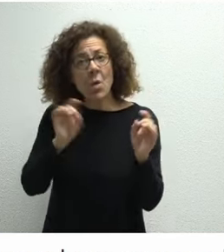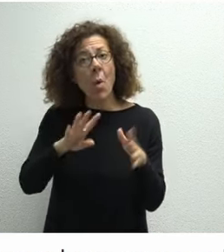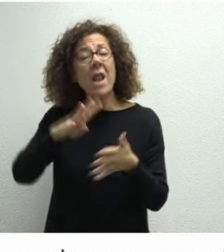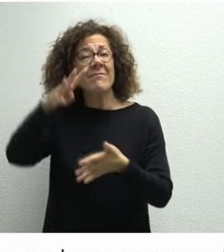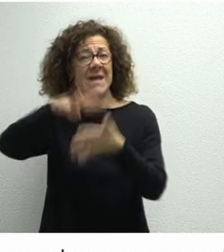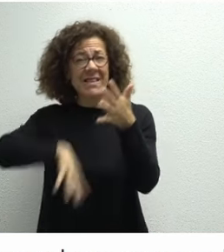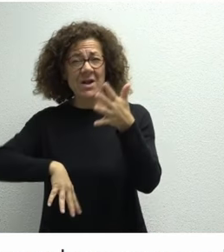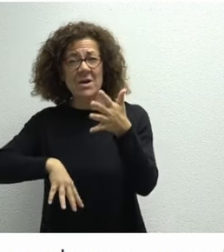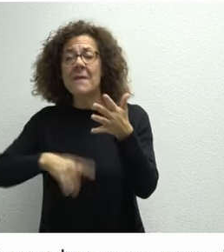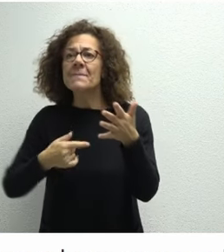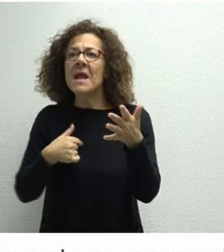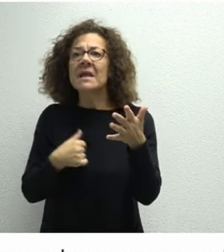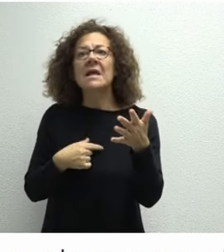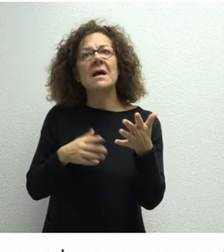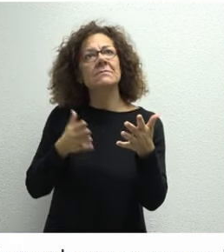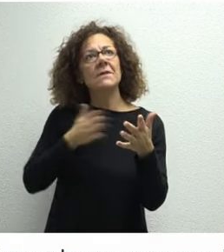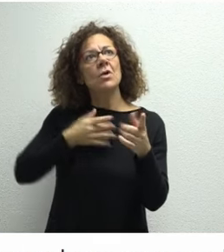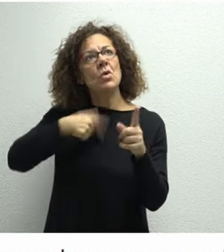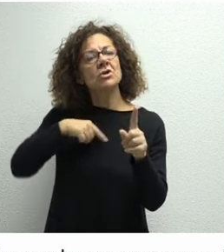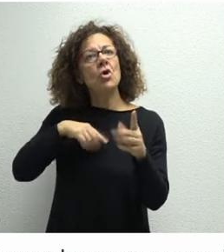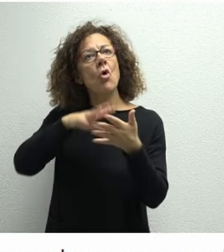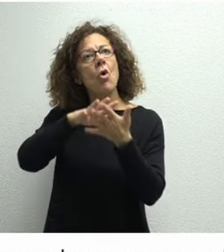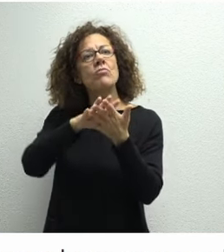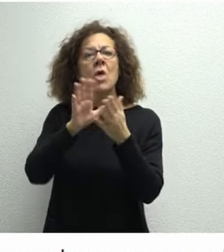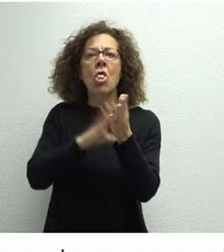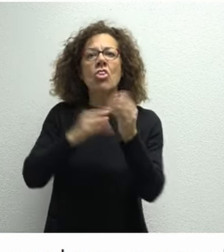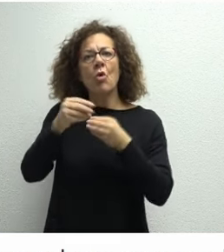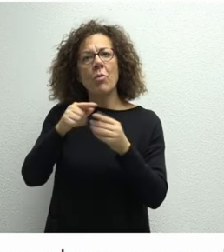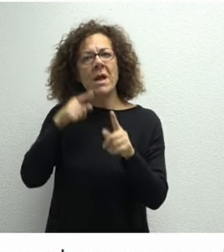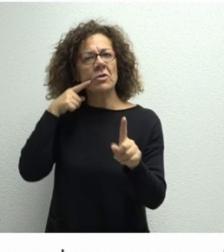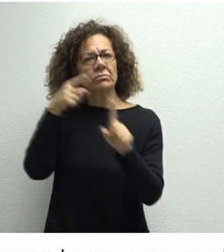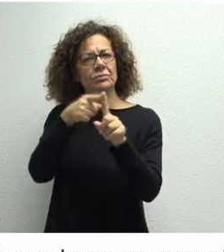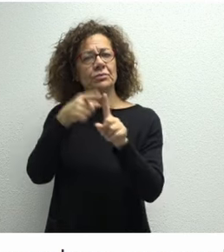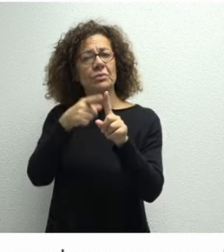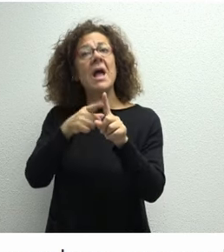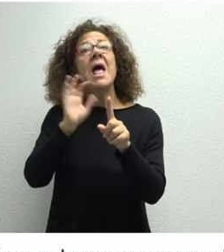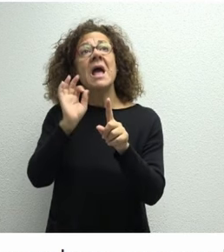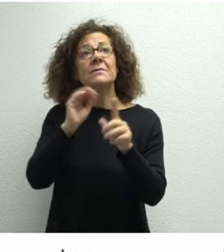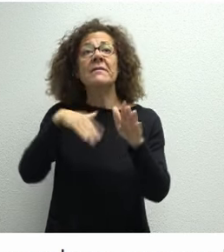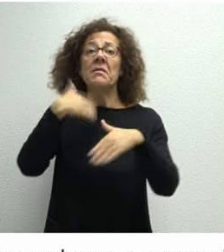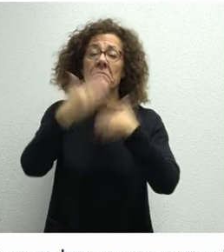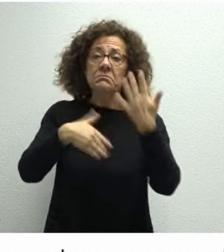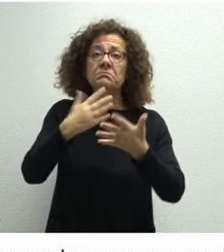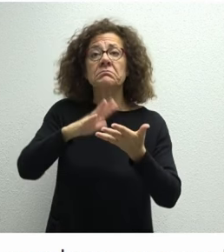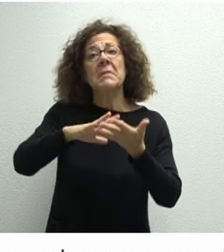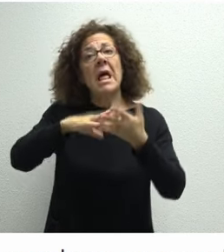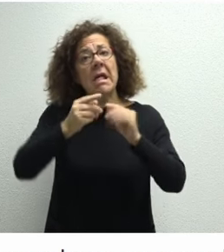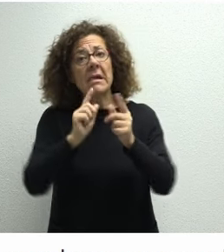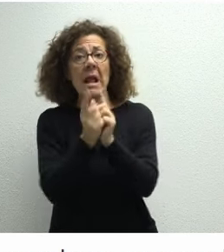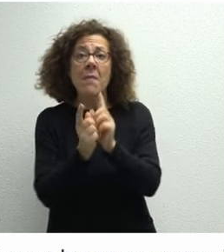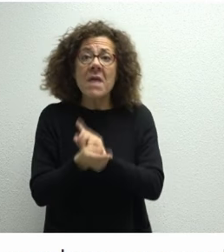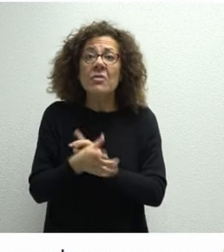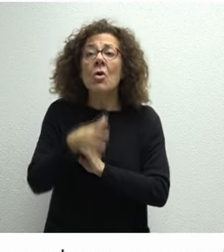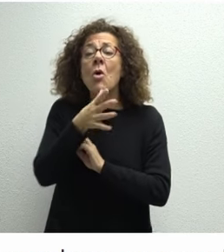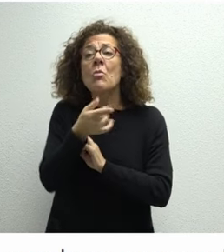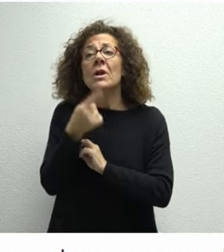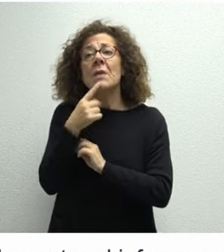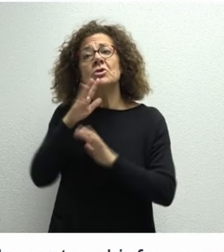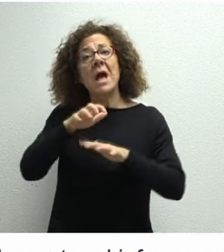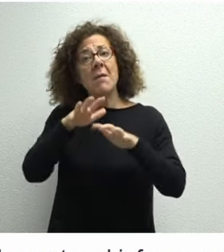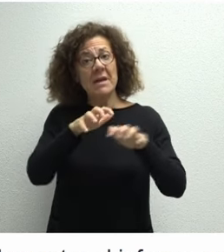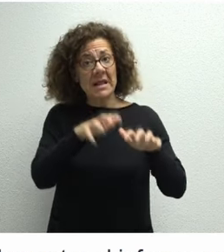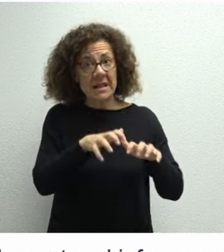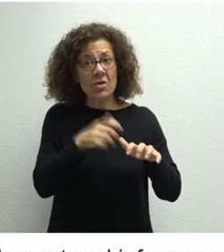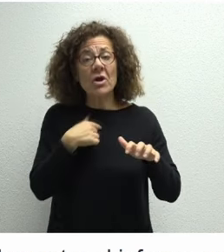y era poco nuestra nuestro documento marco vale que es verdad que con el tiempo pues hemos tenido que ir Ajustando porque hemos ido aprendiendo